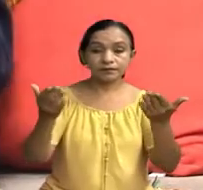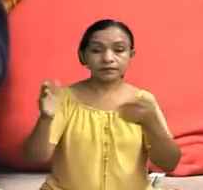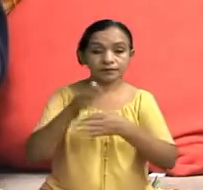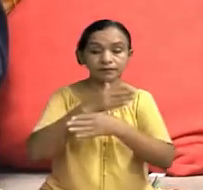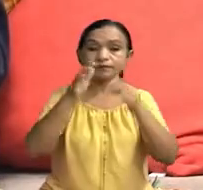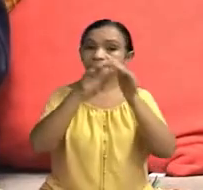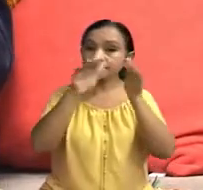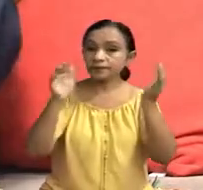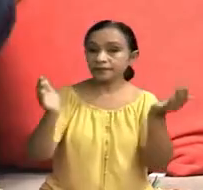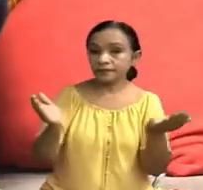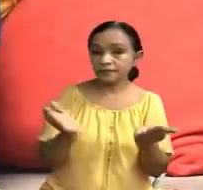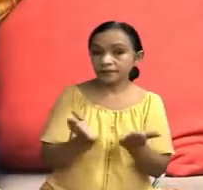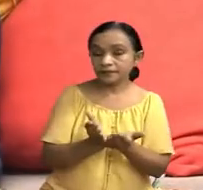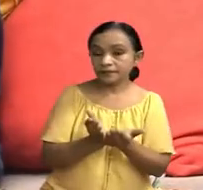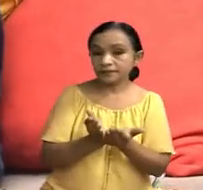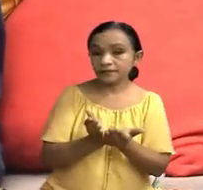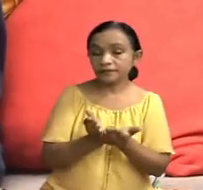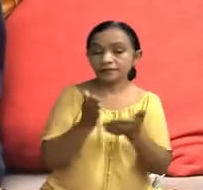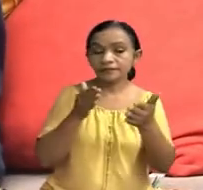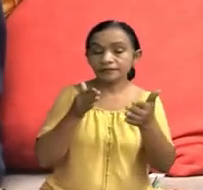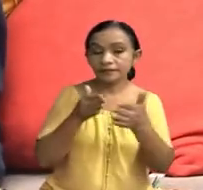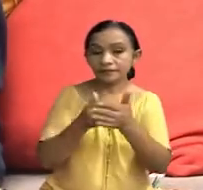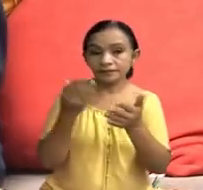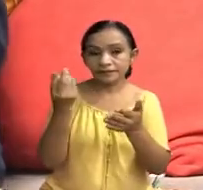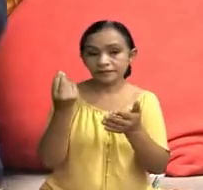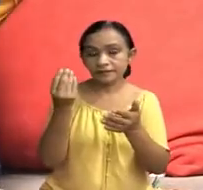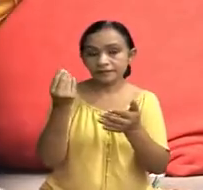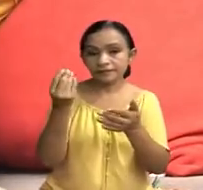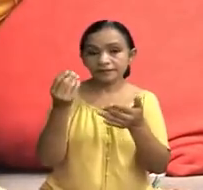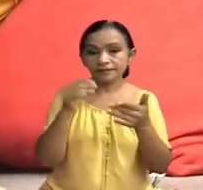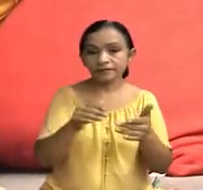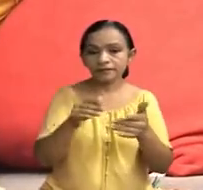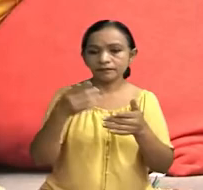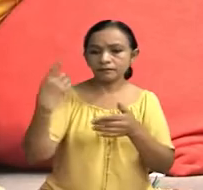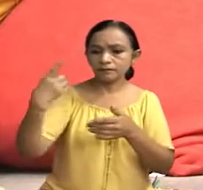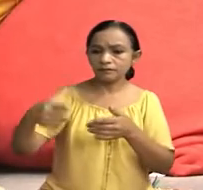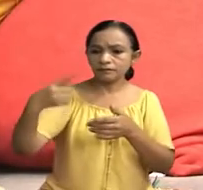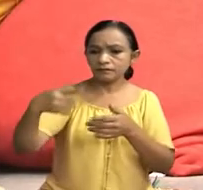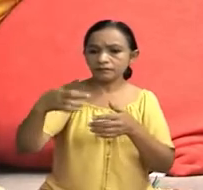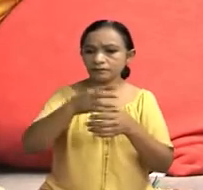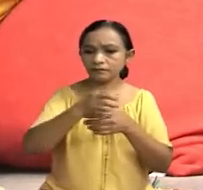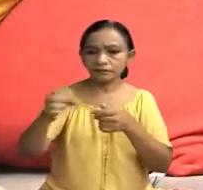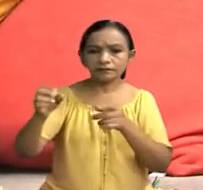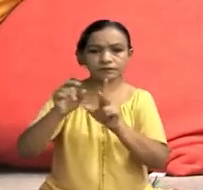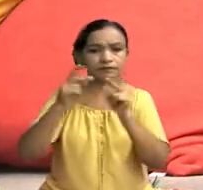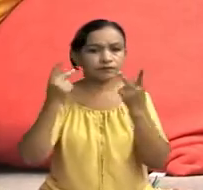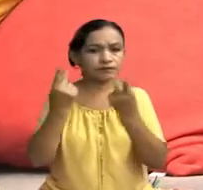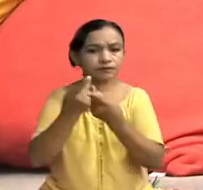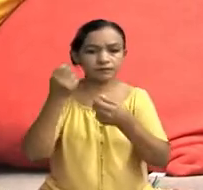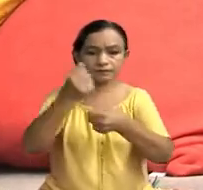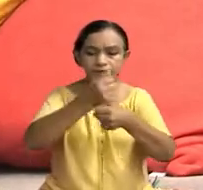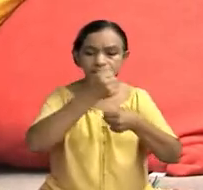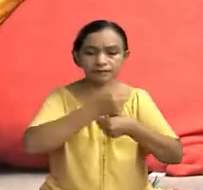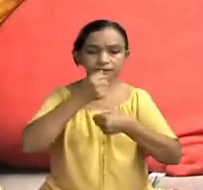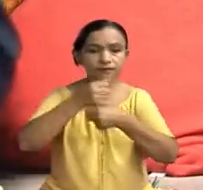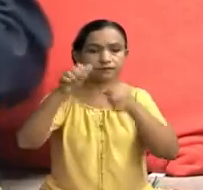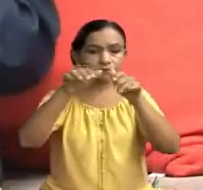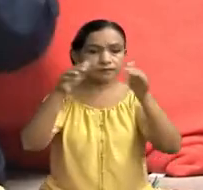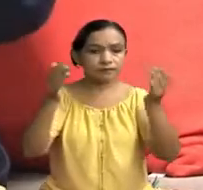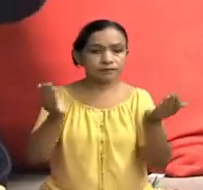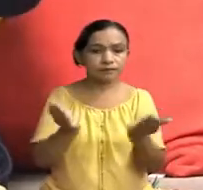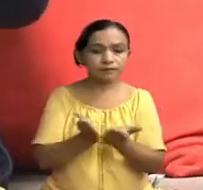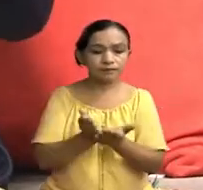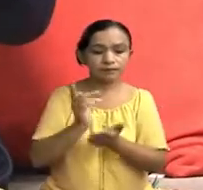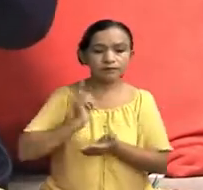del mundo, que es de recesión económica, claro, de quitar derechos a los pueblos y a los trabajadores en el mundo. Y aquí